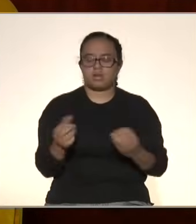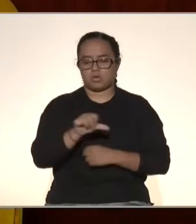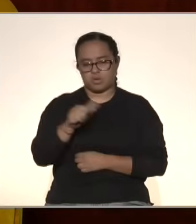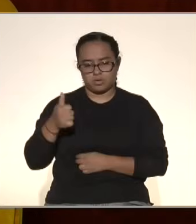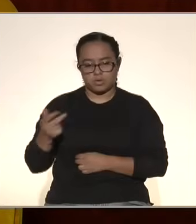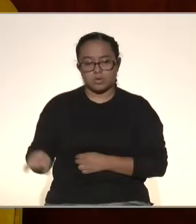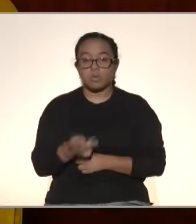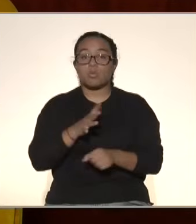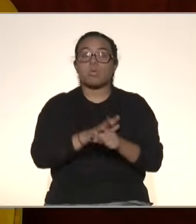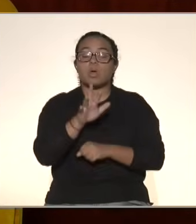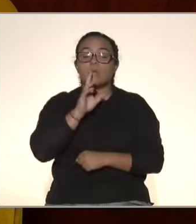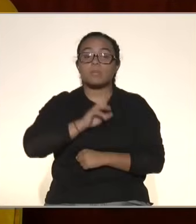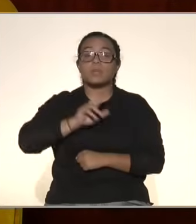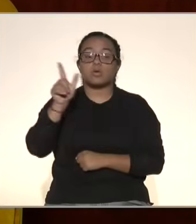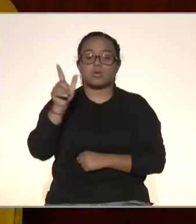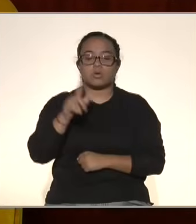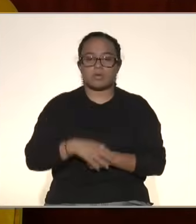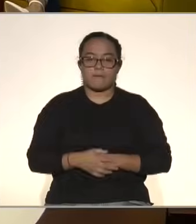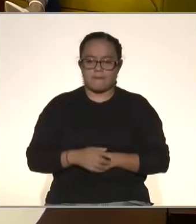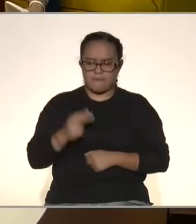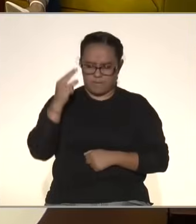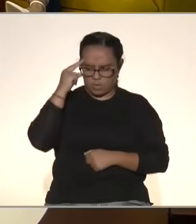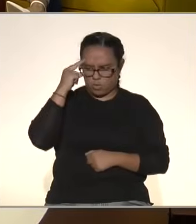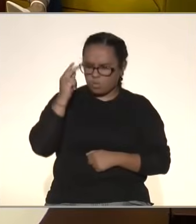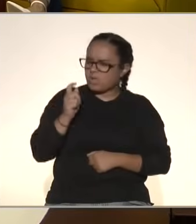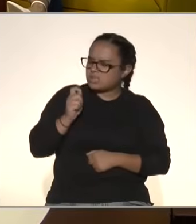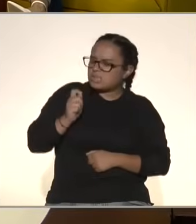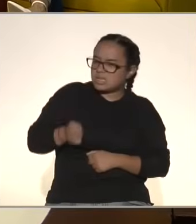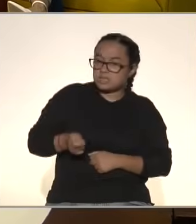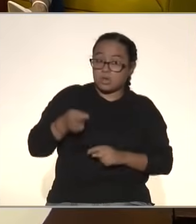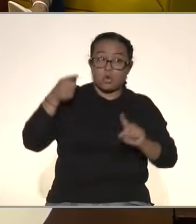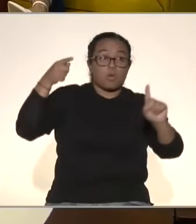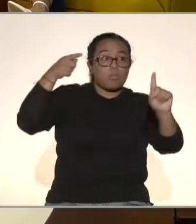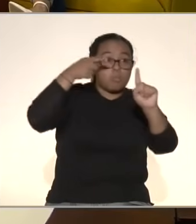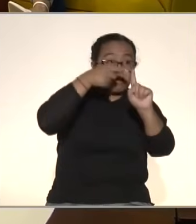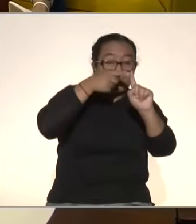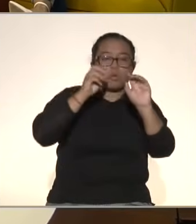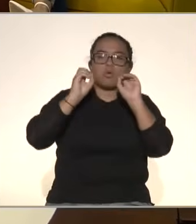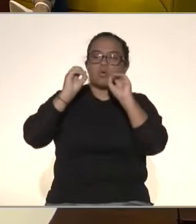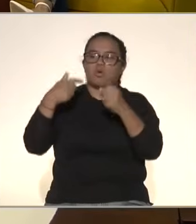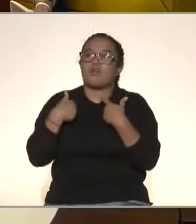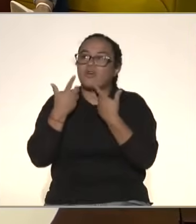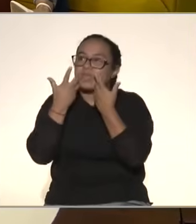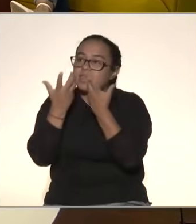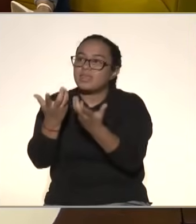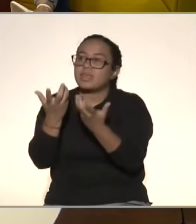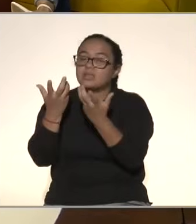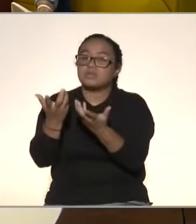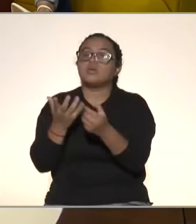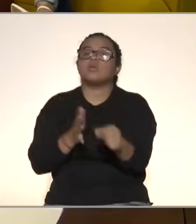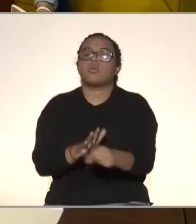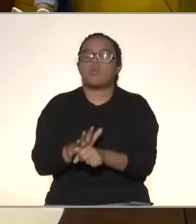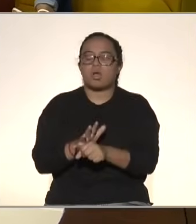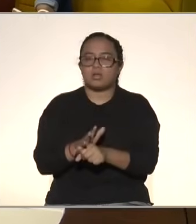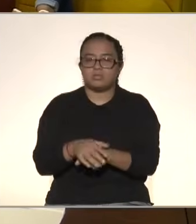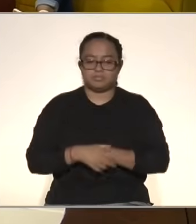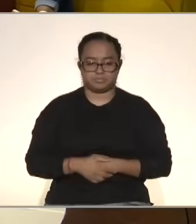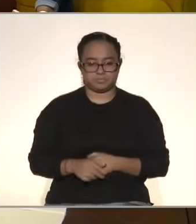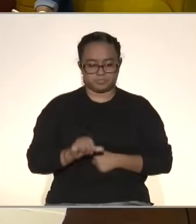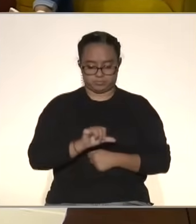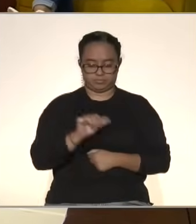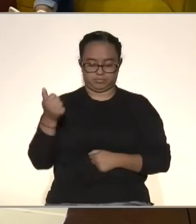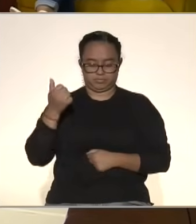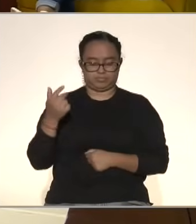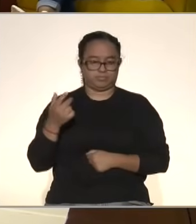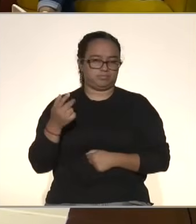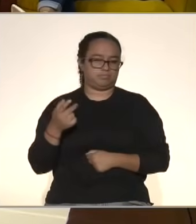preguntaban qué es mejor, qué significado le doy a esas uvas, un propósito o un deseo, qué es más beneficioso para mí. También, por ejemplo, Noriega AC